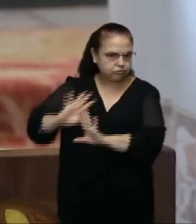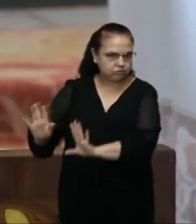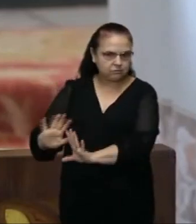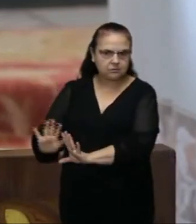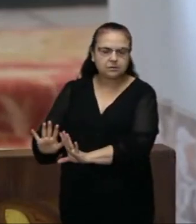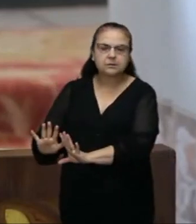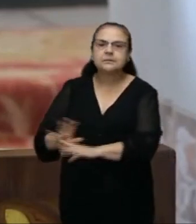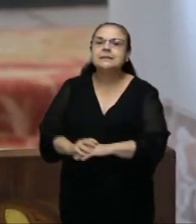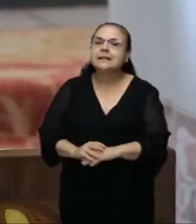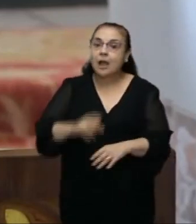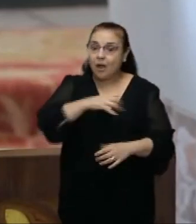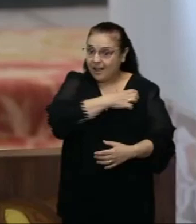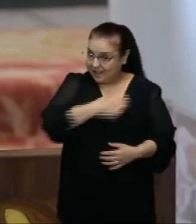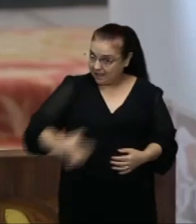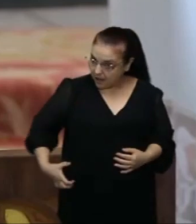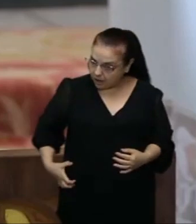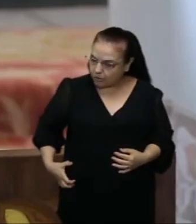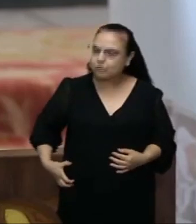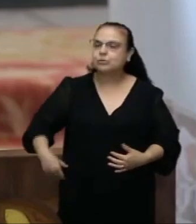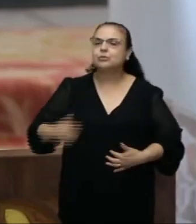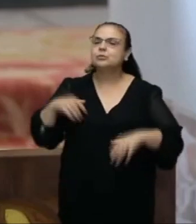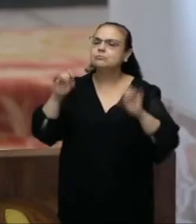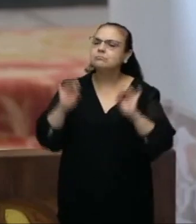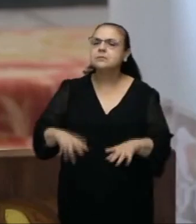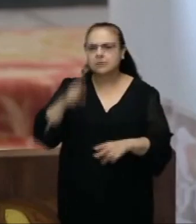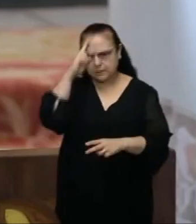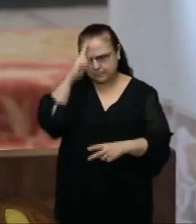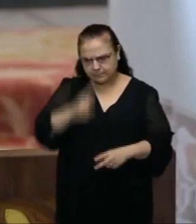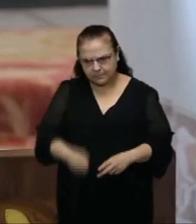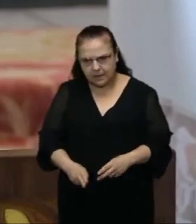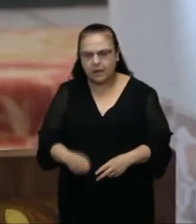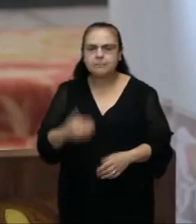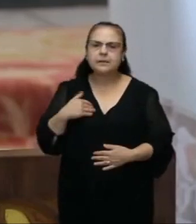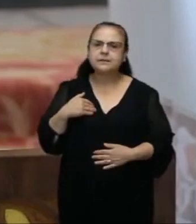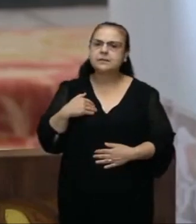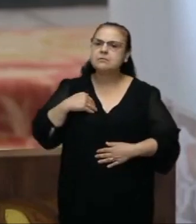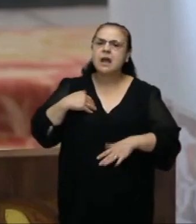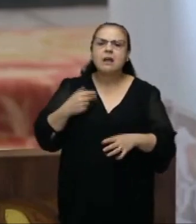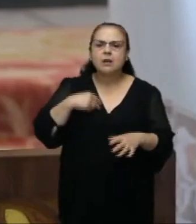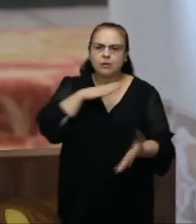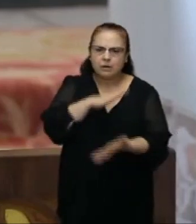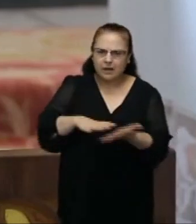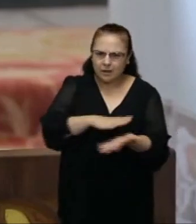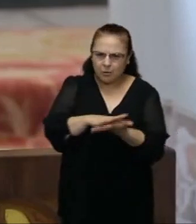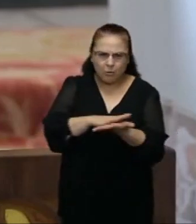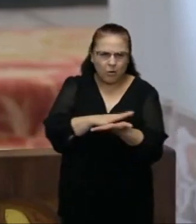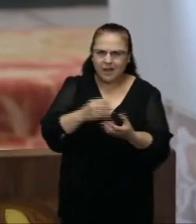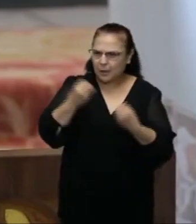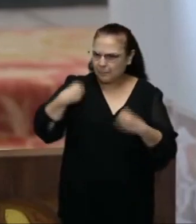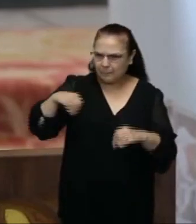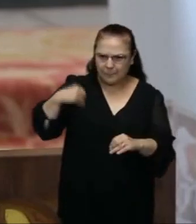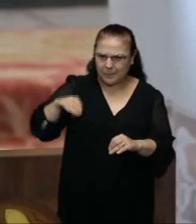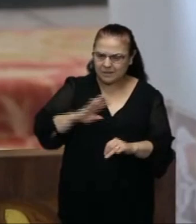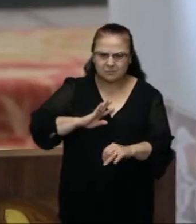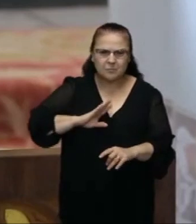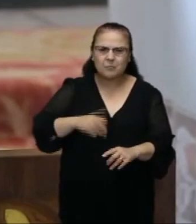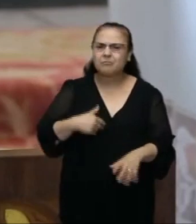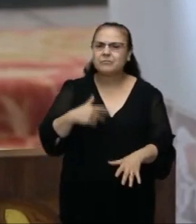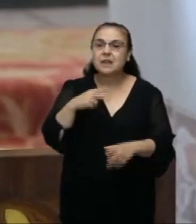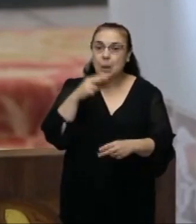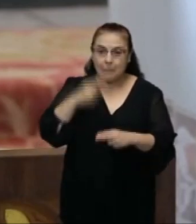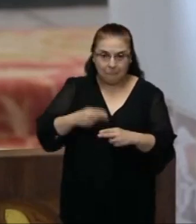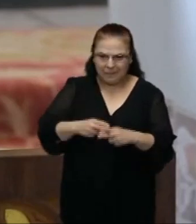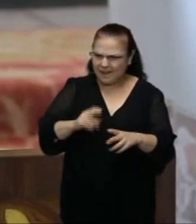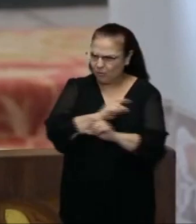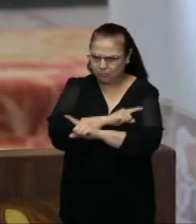En cuanto a los diáconos, sean asimismo respetables, sin doble lenguaje, no aficionados al mucho vino ni